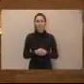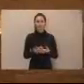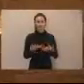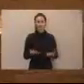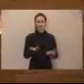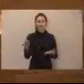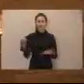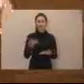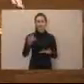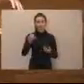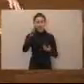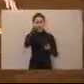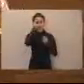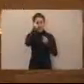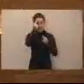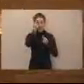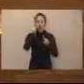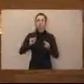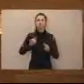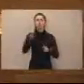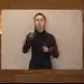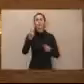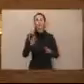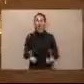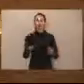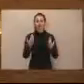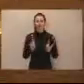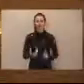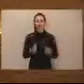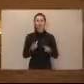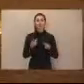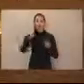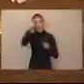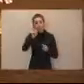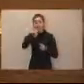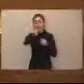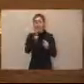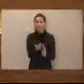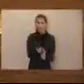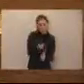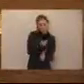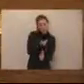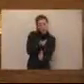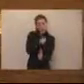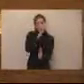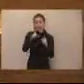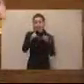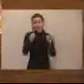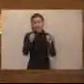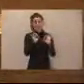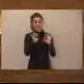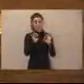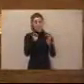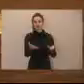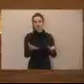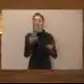Tendríamos que hacer una primera precisión. La primera precisión sería la falta de previsión presupuestaria por parte del Gobierno asturiano para con este asunto, con el asunto